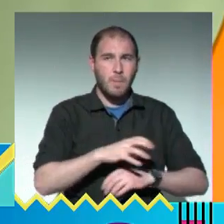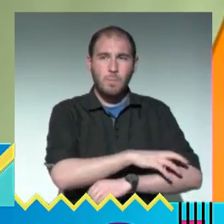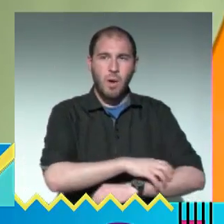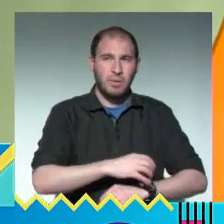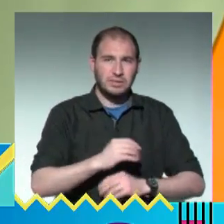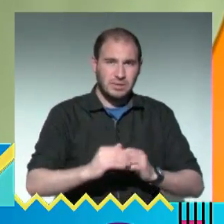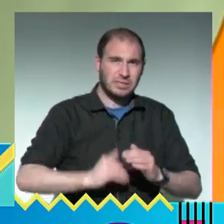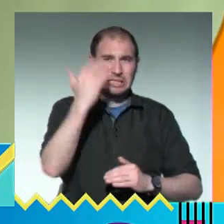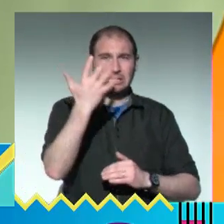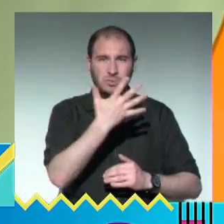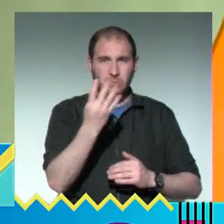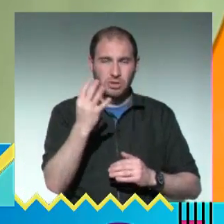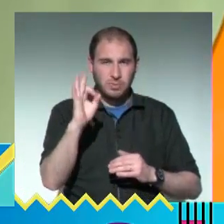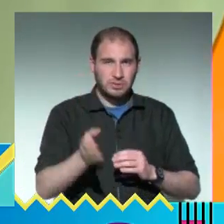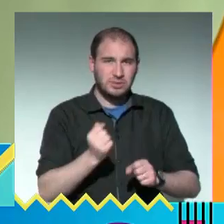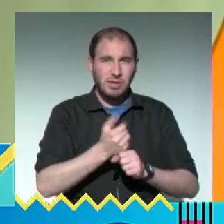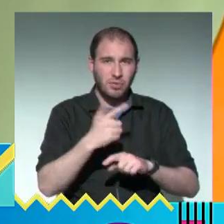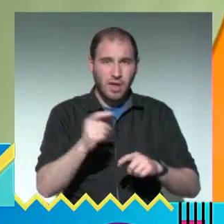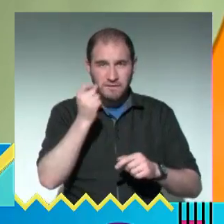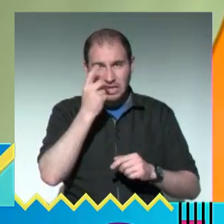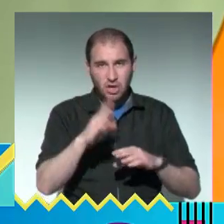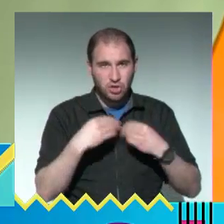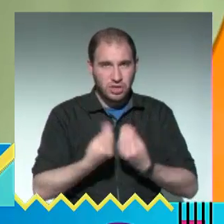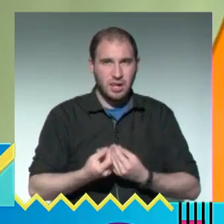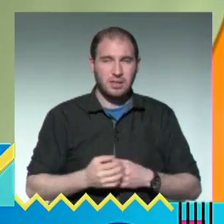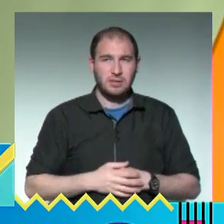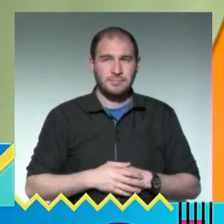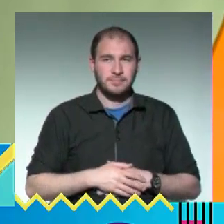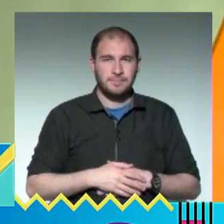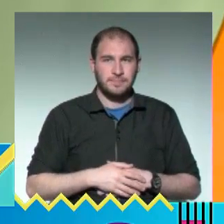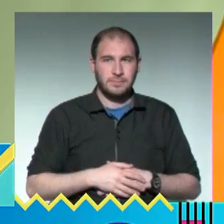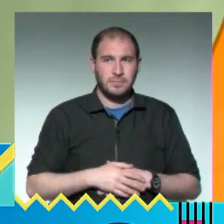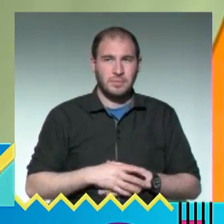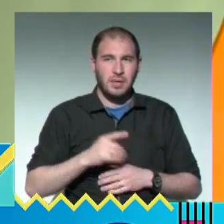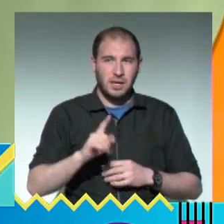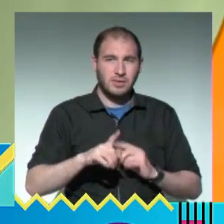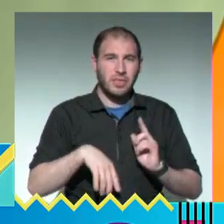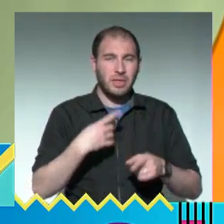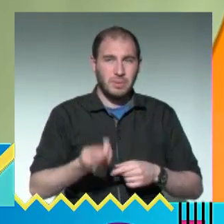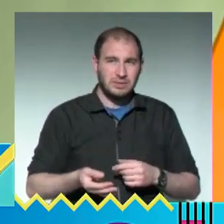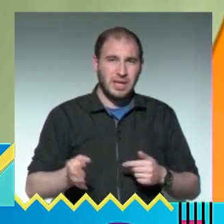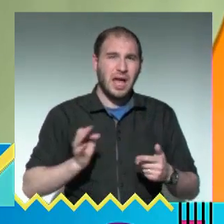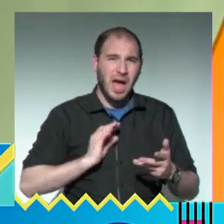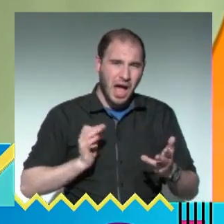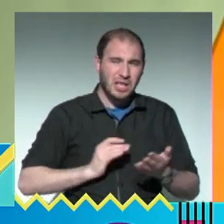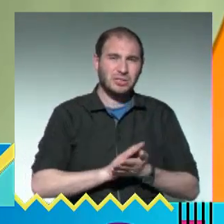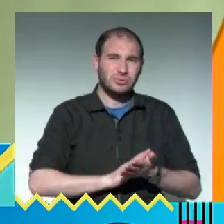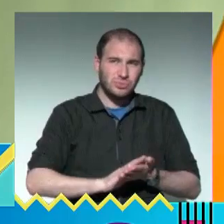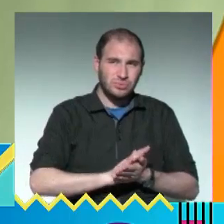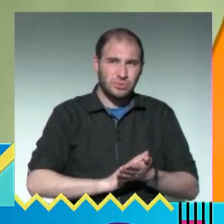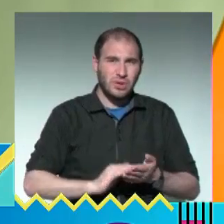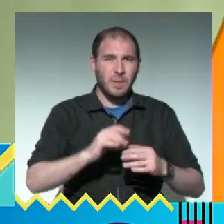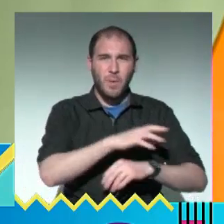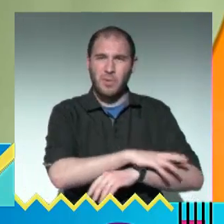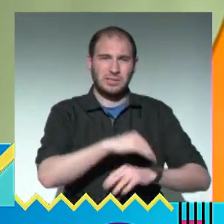saltó al 54% y el desempleo al 22%. Entonces eso después lleva décadas recuperar eso, bajar los